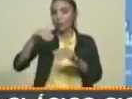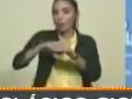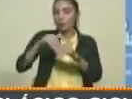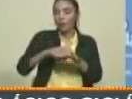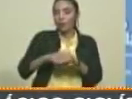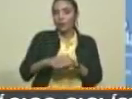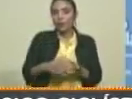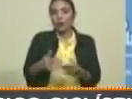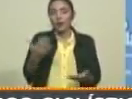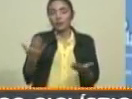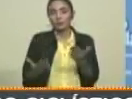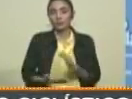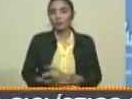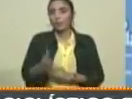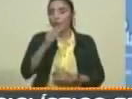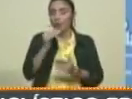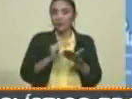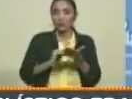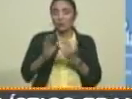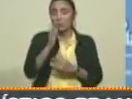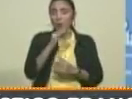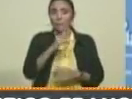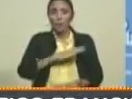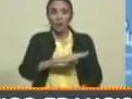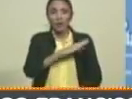resolución inmoral,